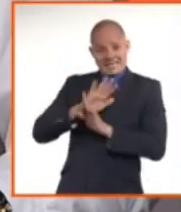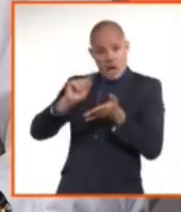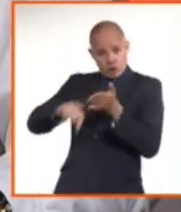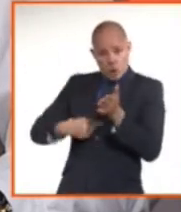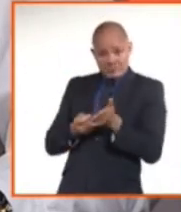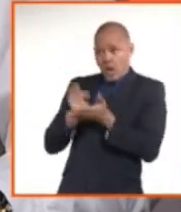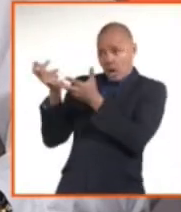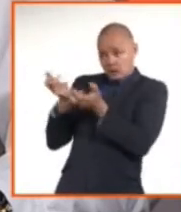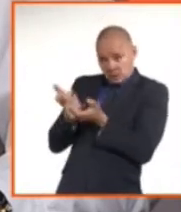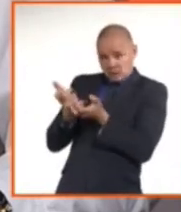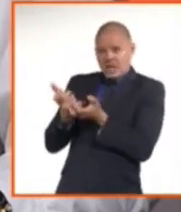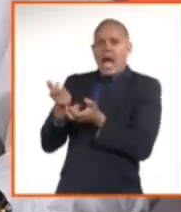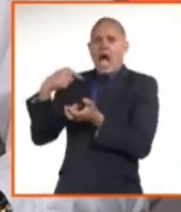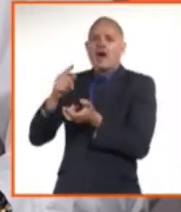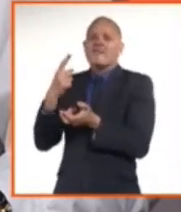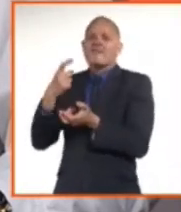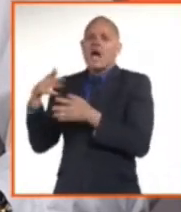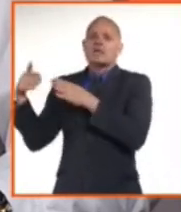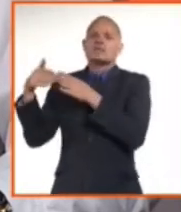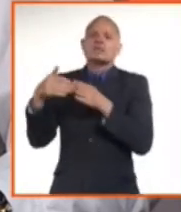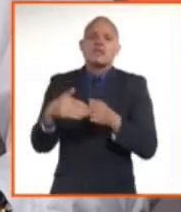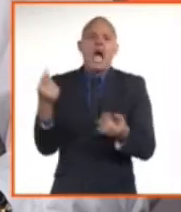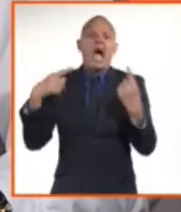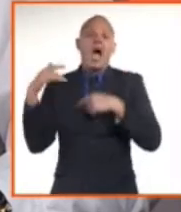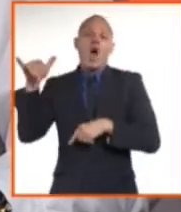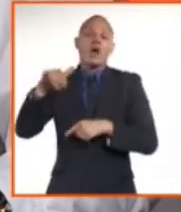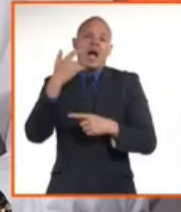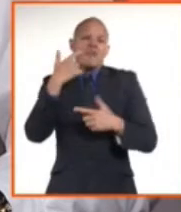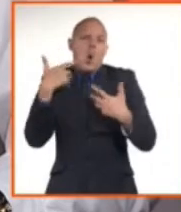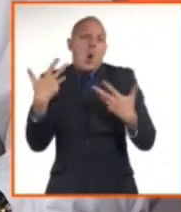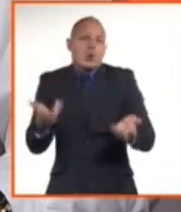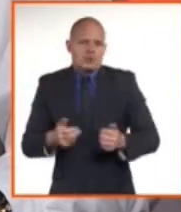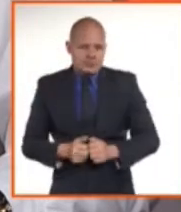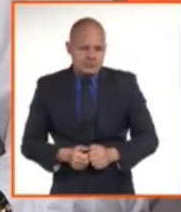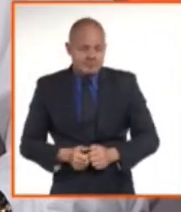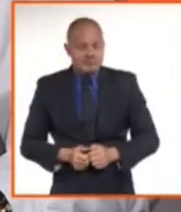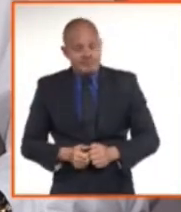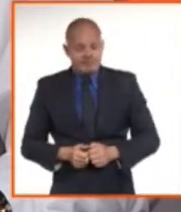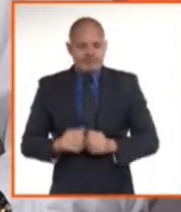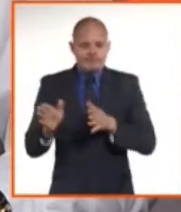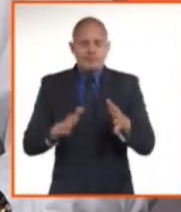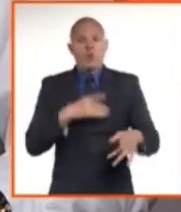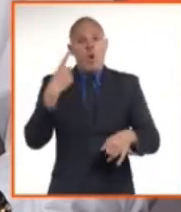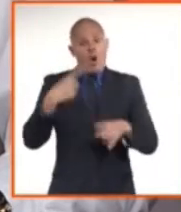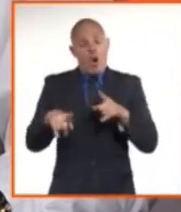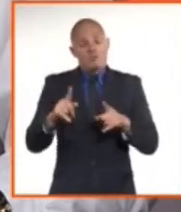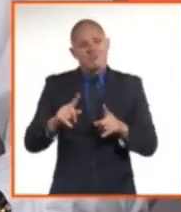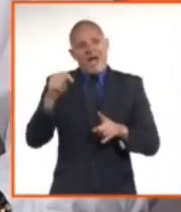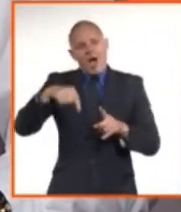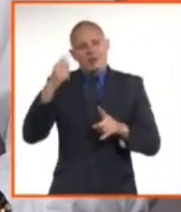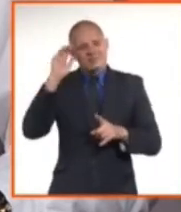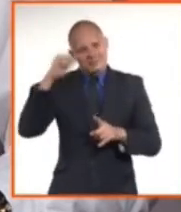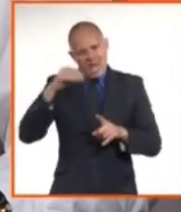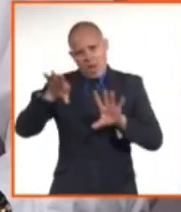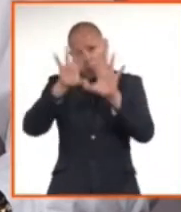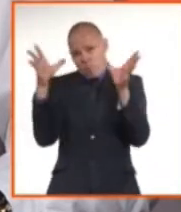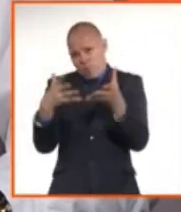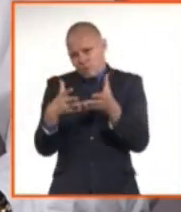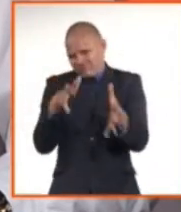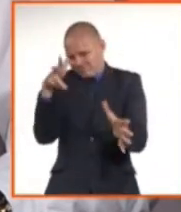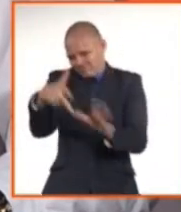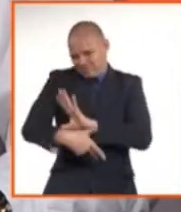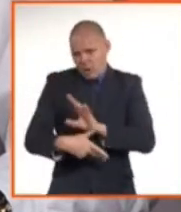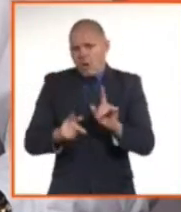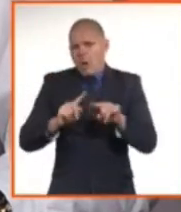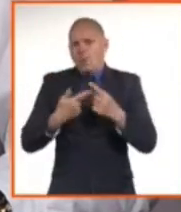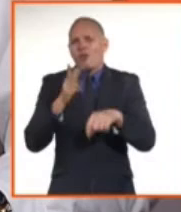El contexto internacional también en que nos estamos desenvolviendo es un contexto complejo y más en el caso nuestro,